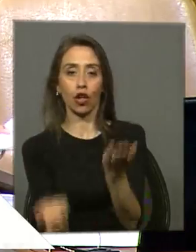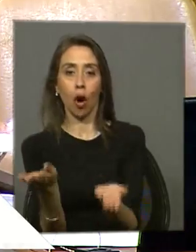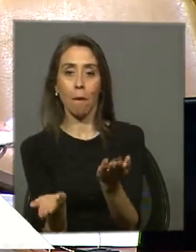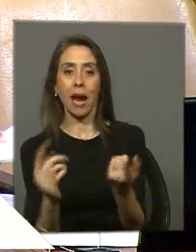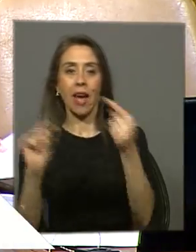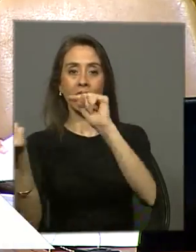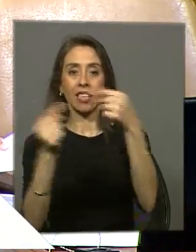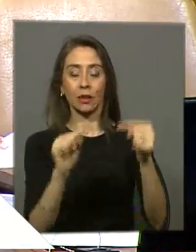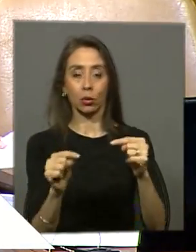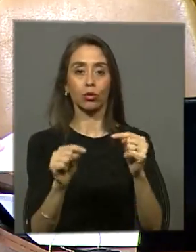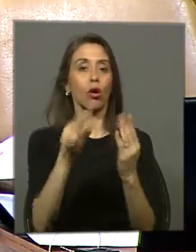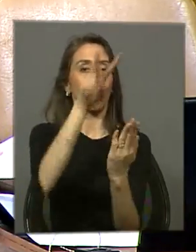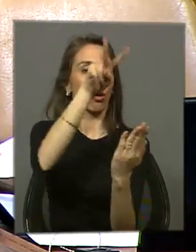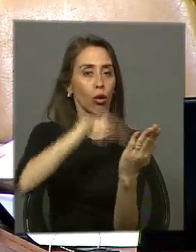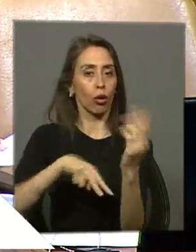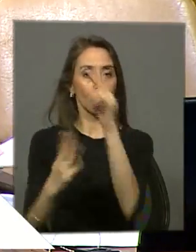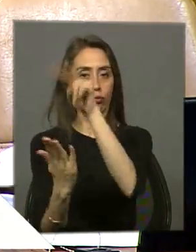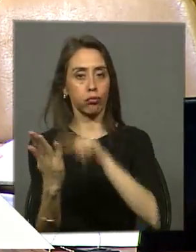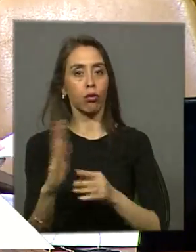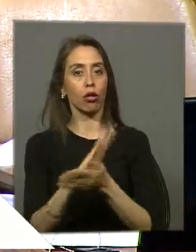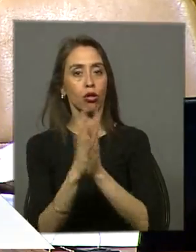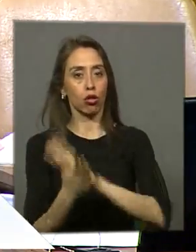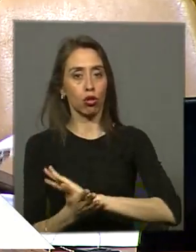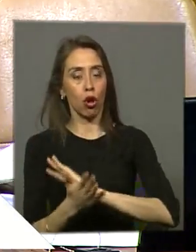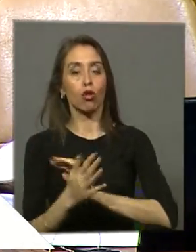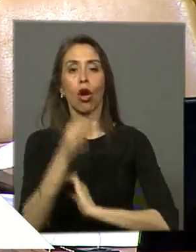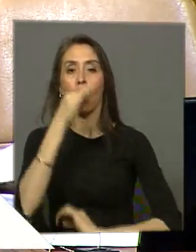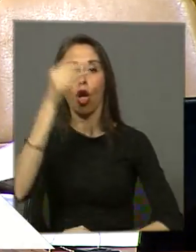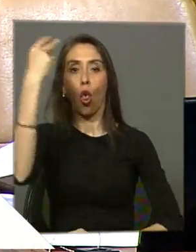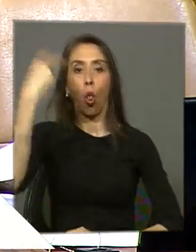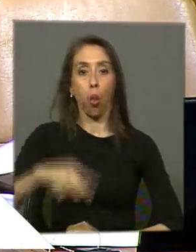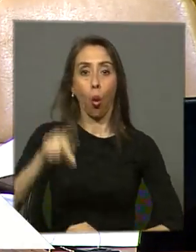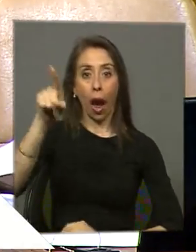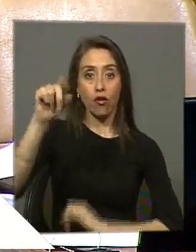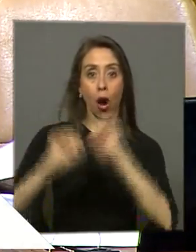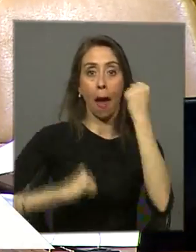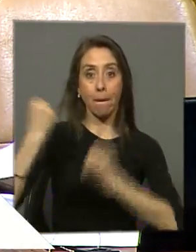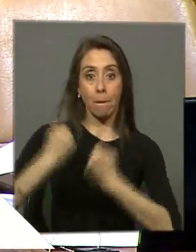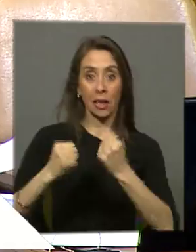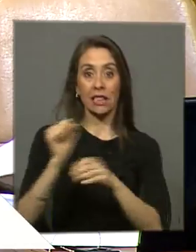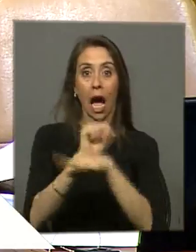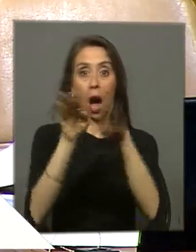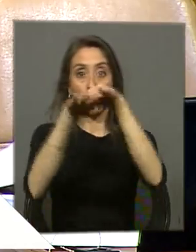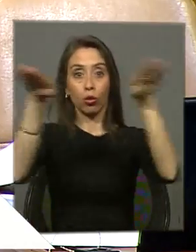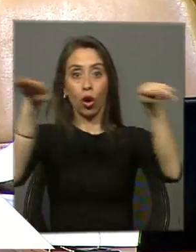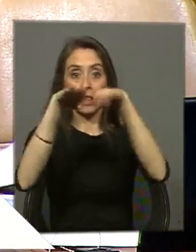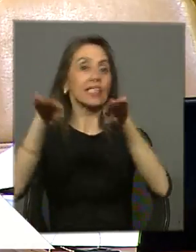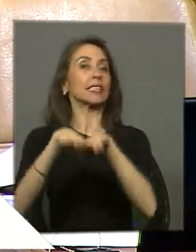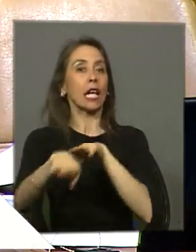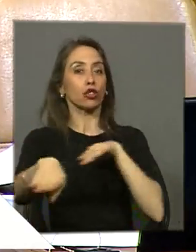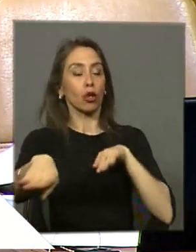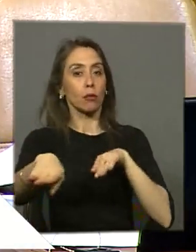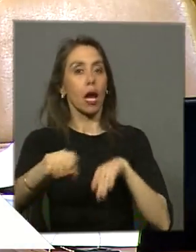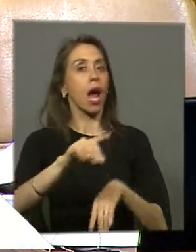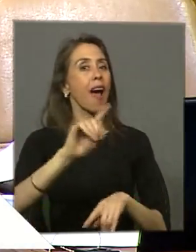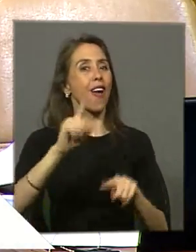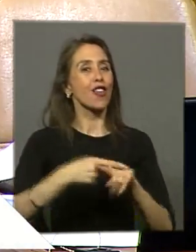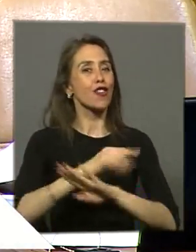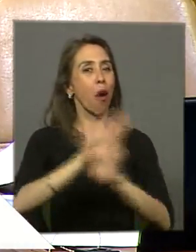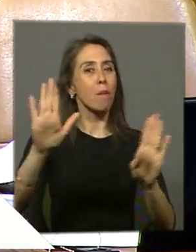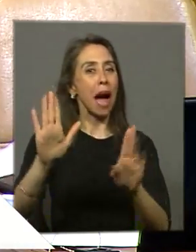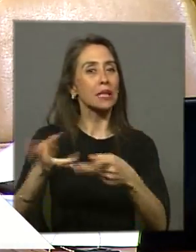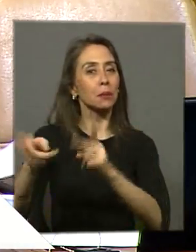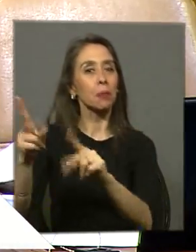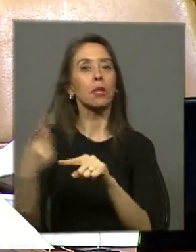hay que hacer el análisis completo porque queremos decirle a los dueños de estacionamiento que no va a permitirse una vez más los